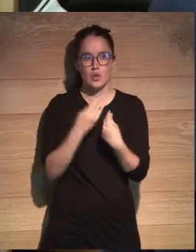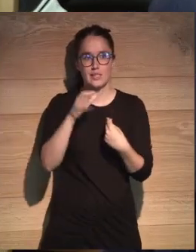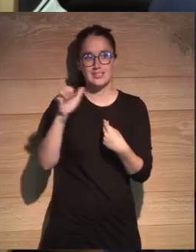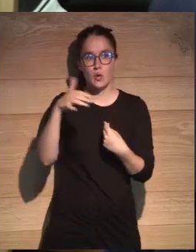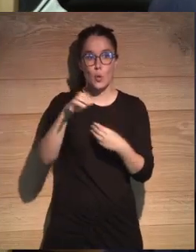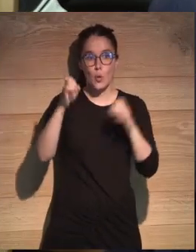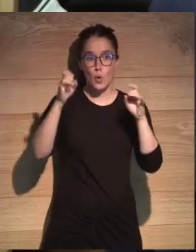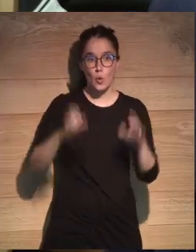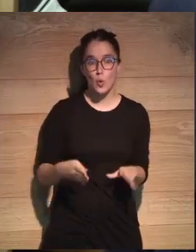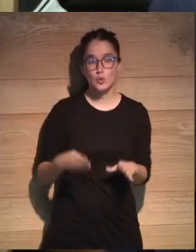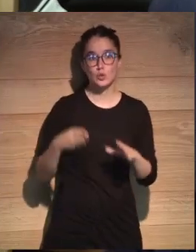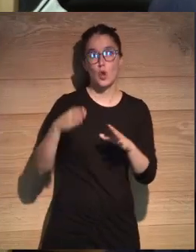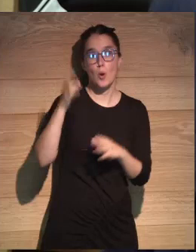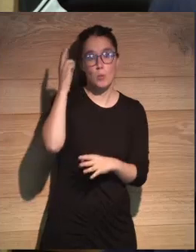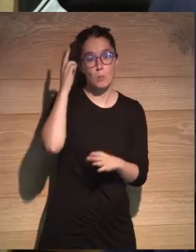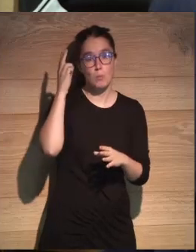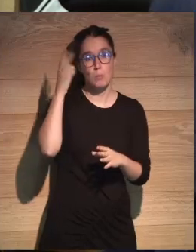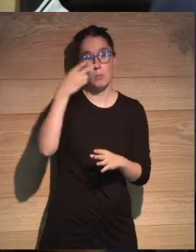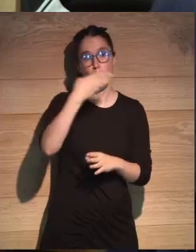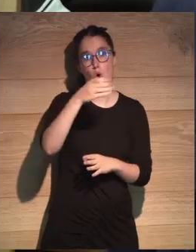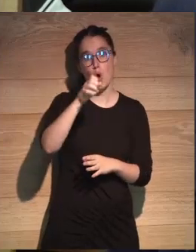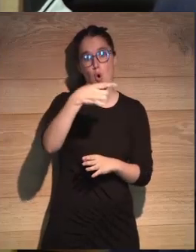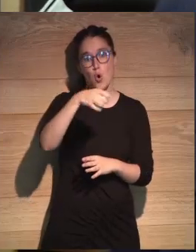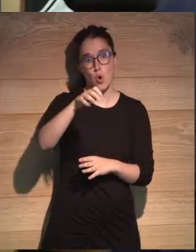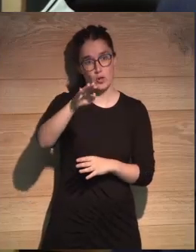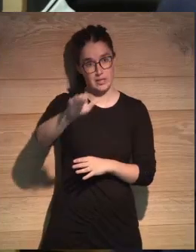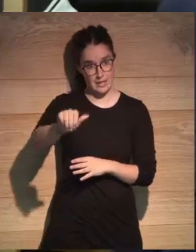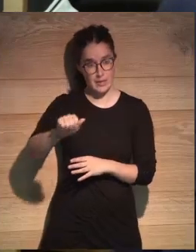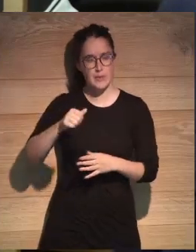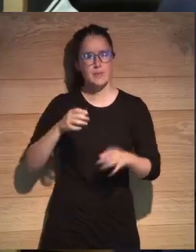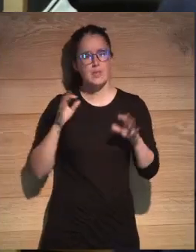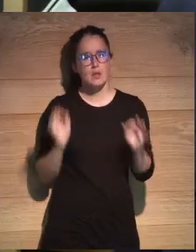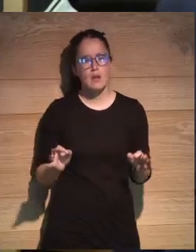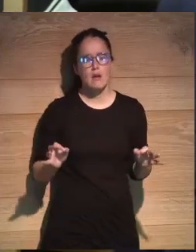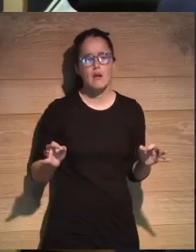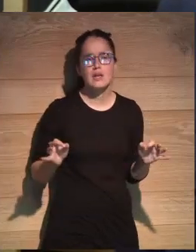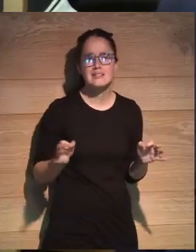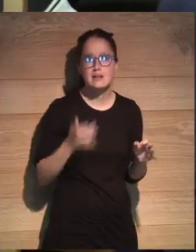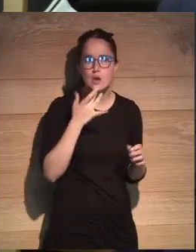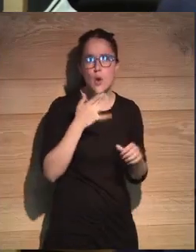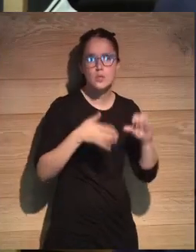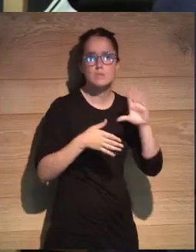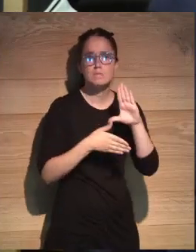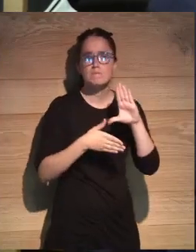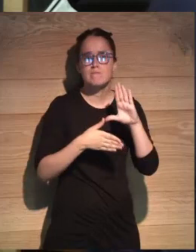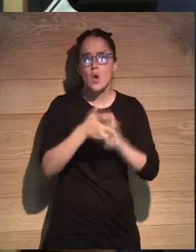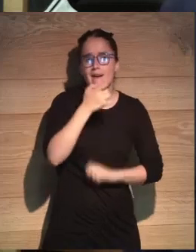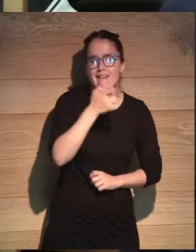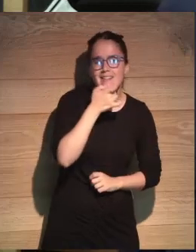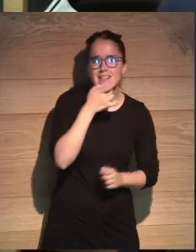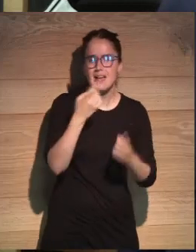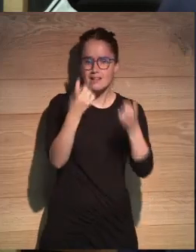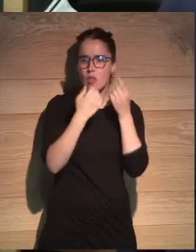Bogotá precisamente. Y el segundo punto, y lo he hecho un poco de menos también, si los angloamericanos nos han enseñado algo de